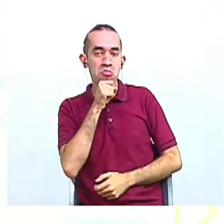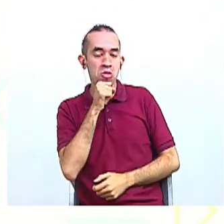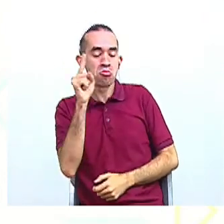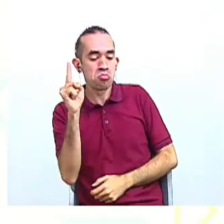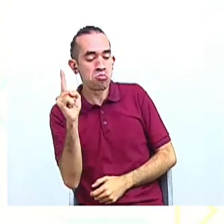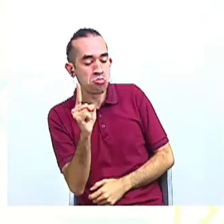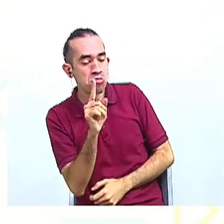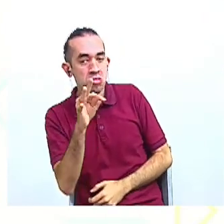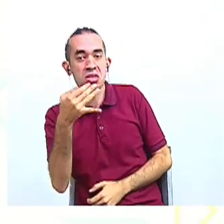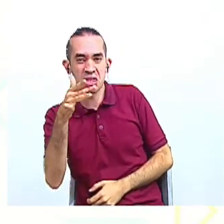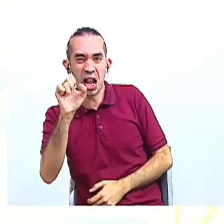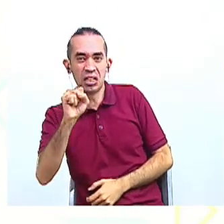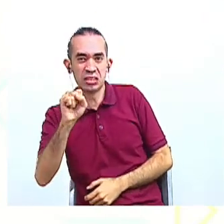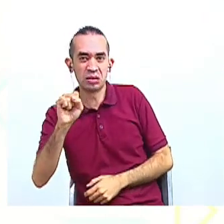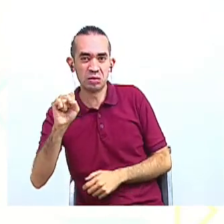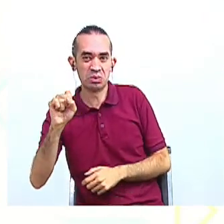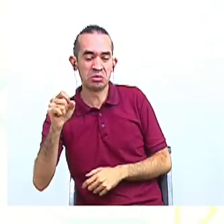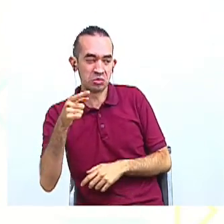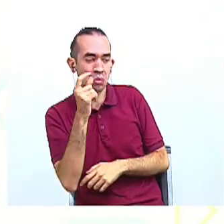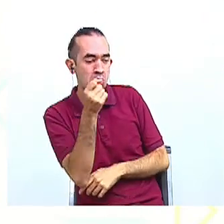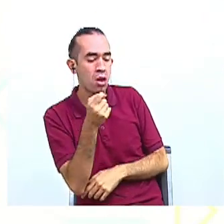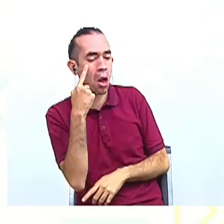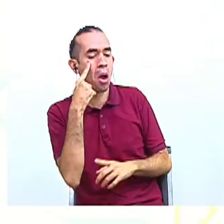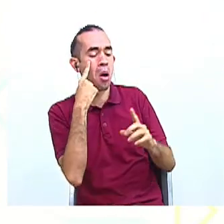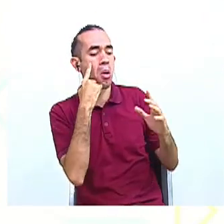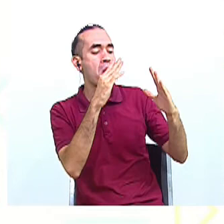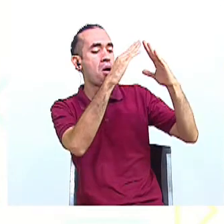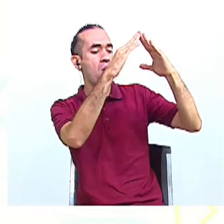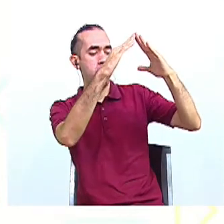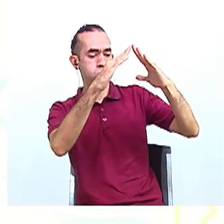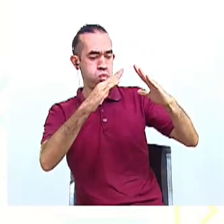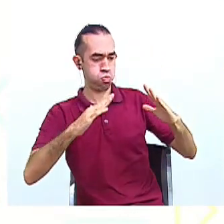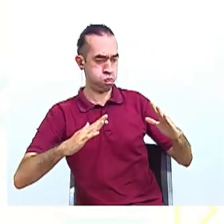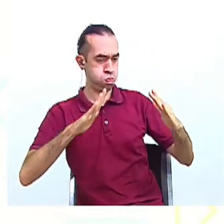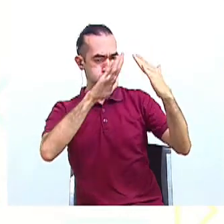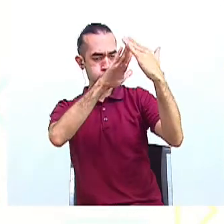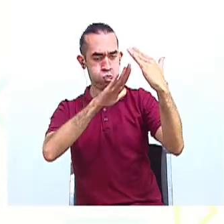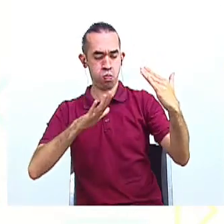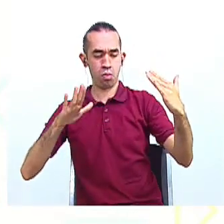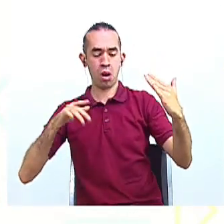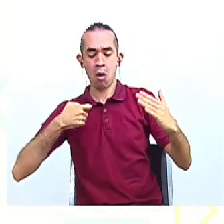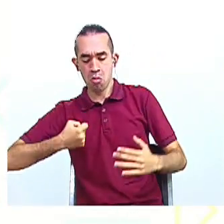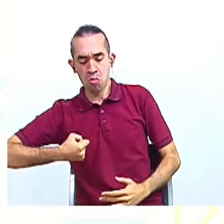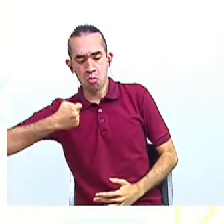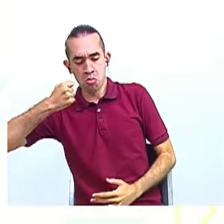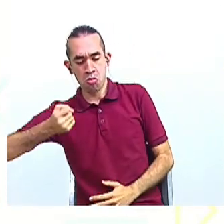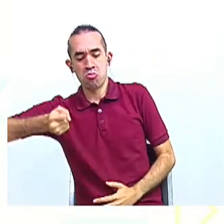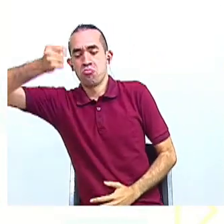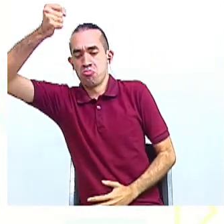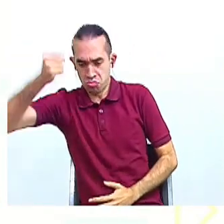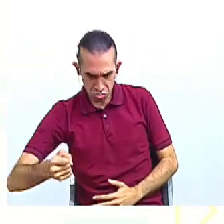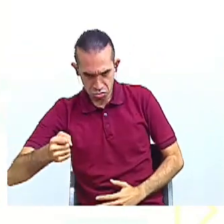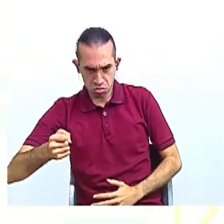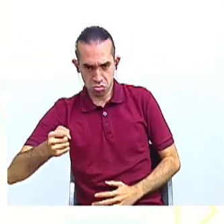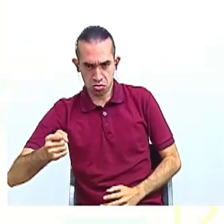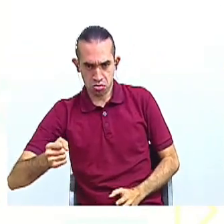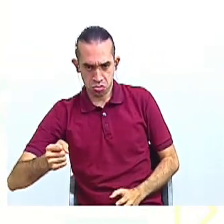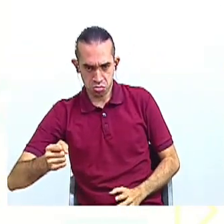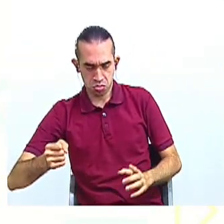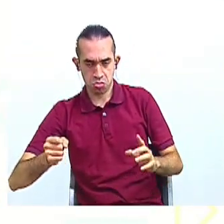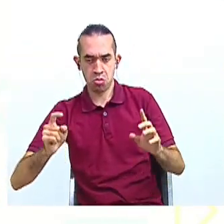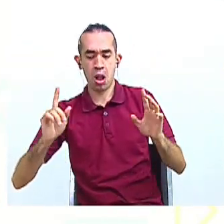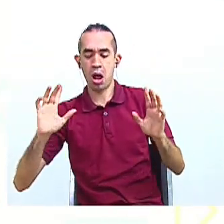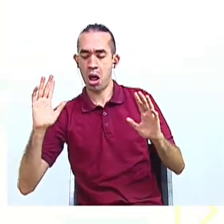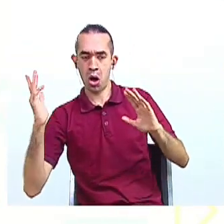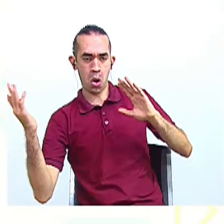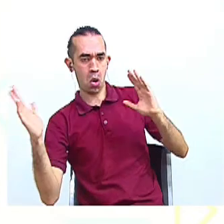bastón en la arena y comparó esas alturas. Entonces, vamos a ver la figura que